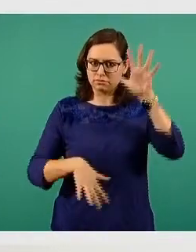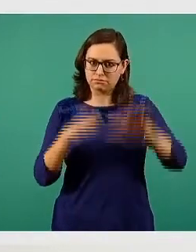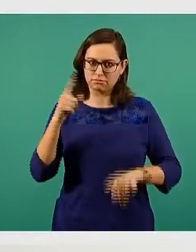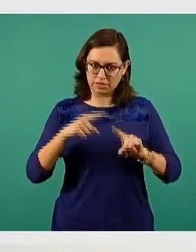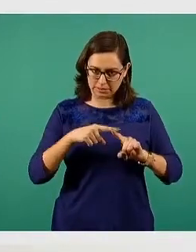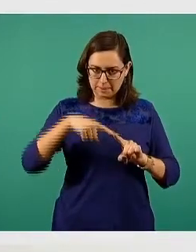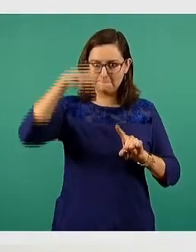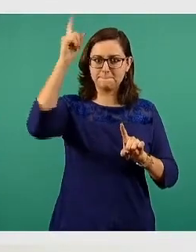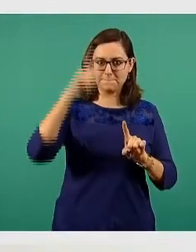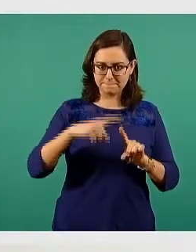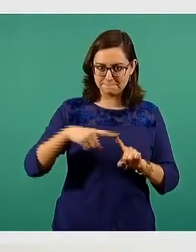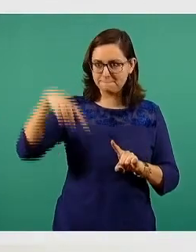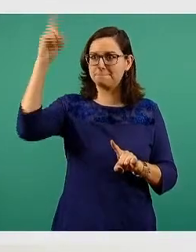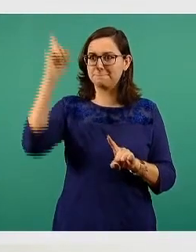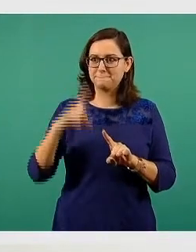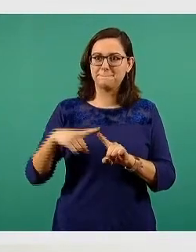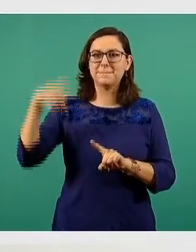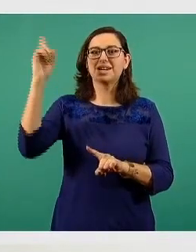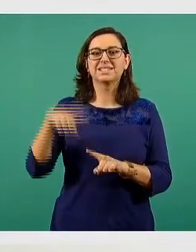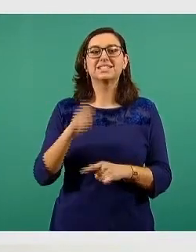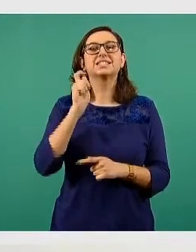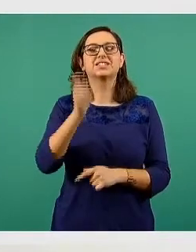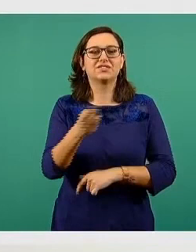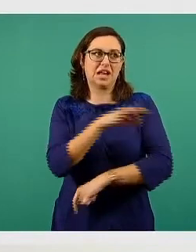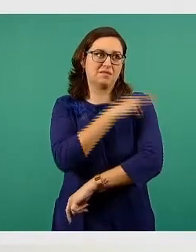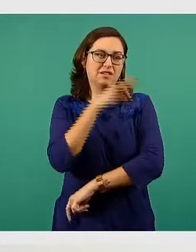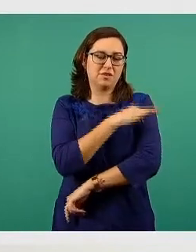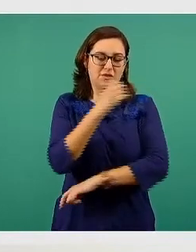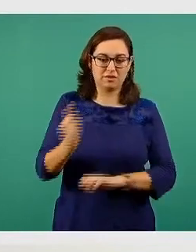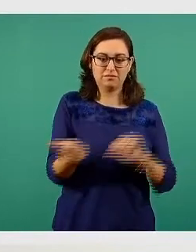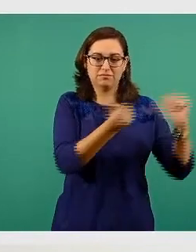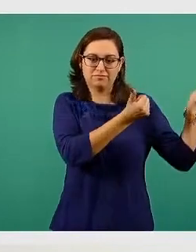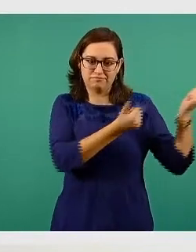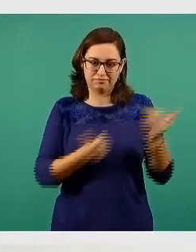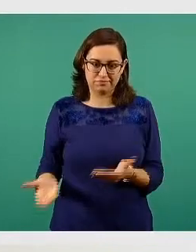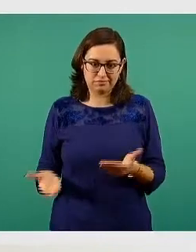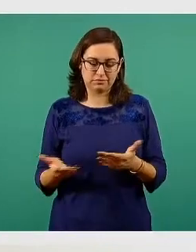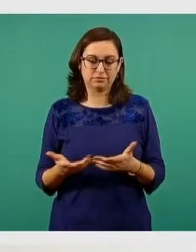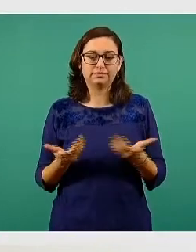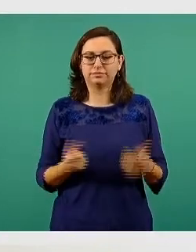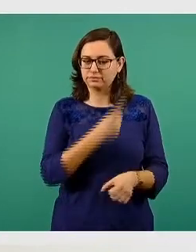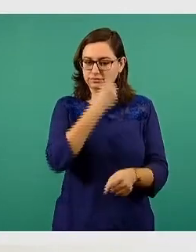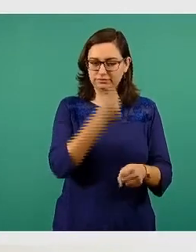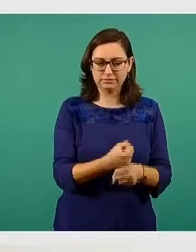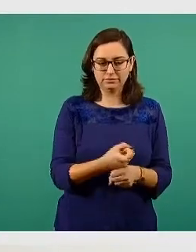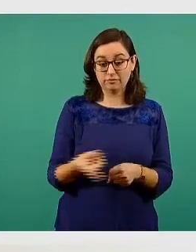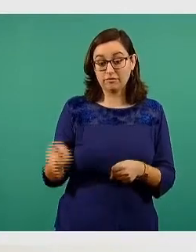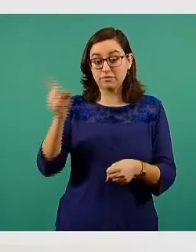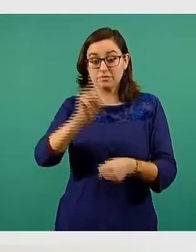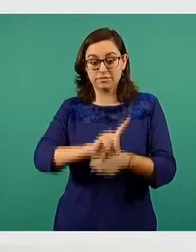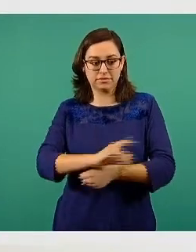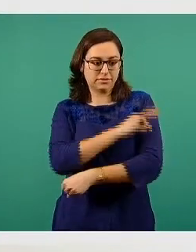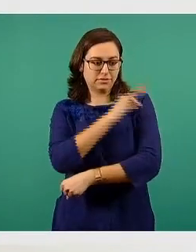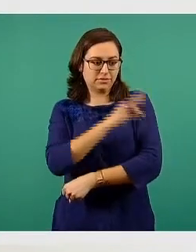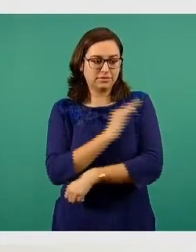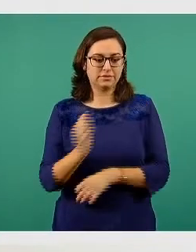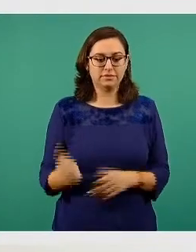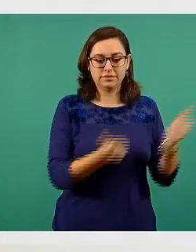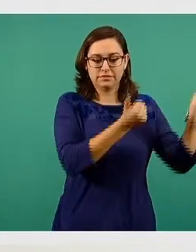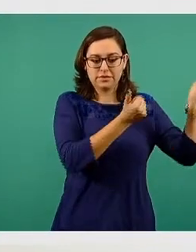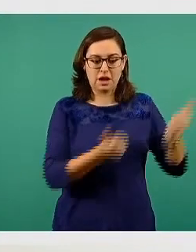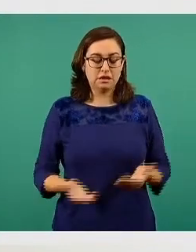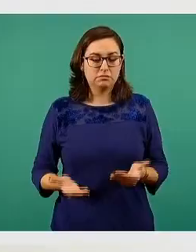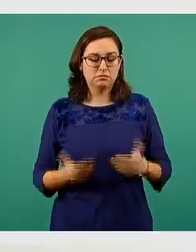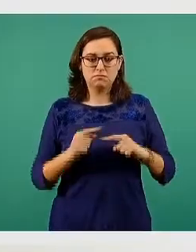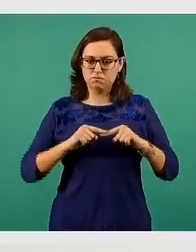se puede reconocer los bloques semanales. Ya ha seguido un patrón muy uniforme. En el primer día de la semana de vacunación se